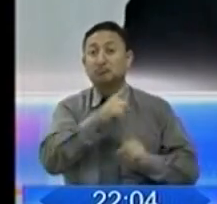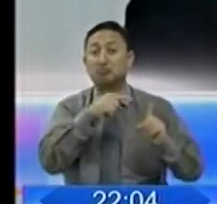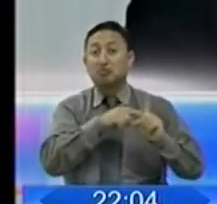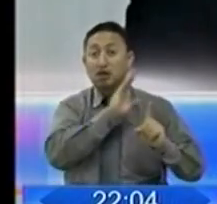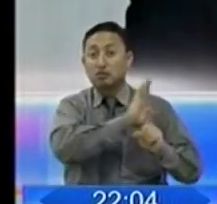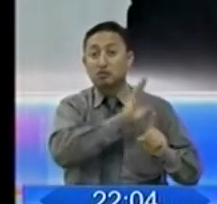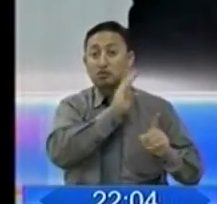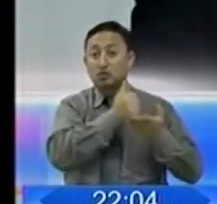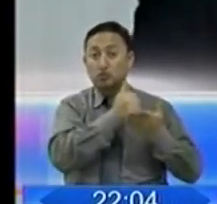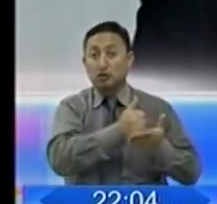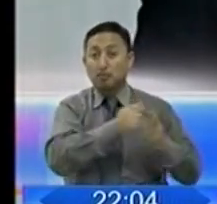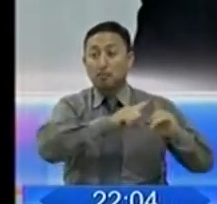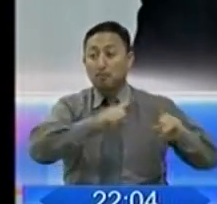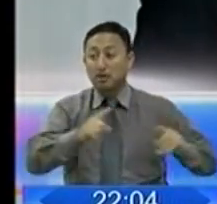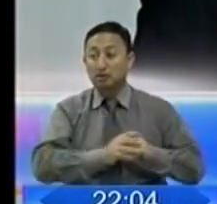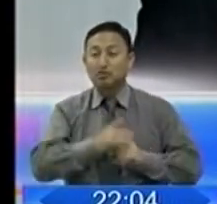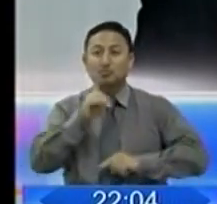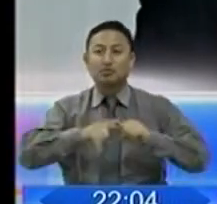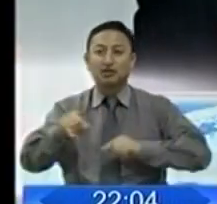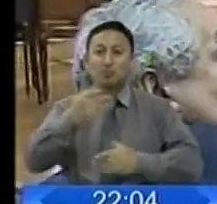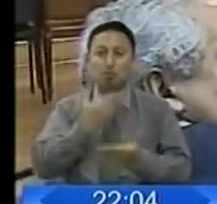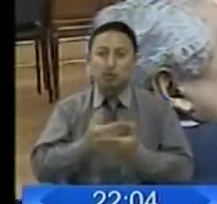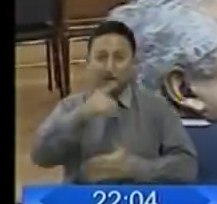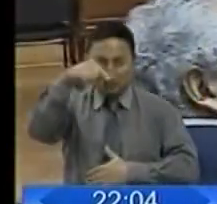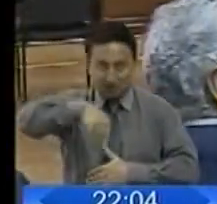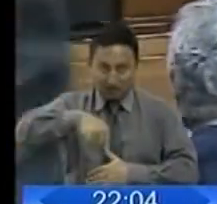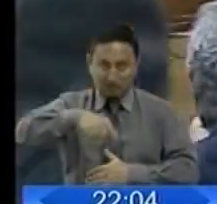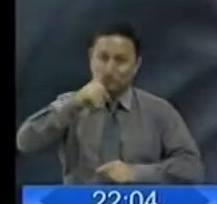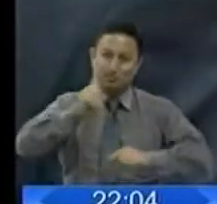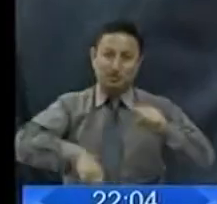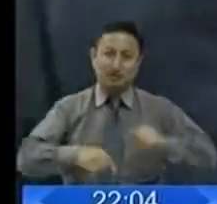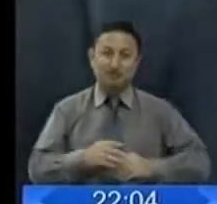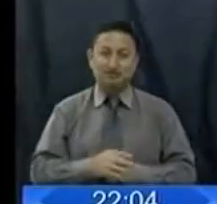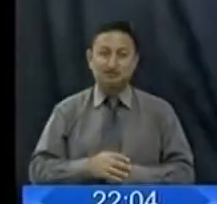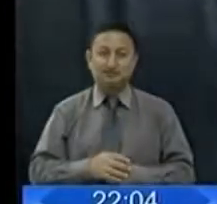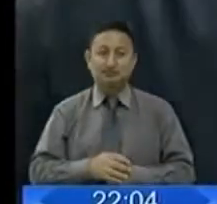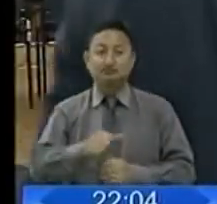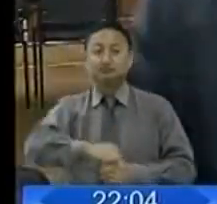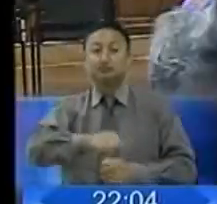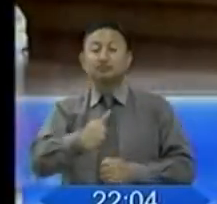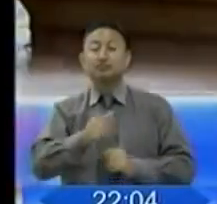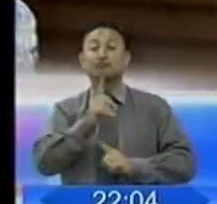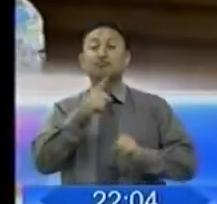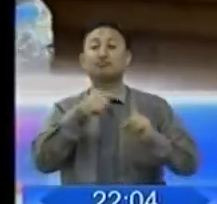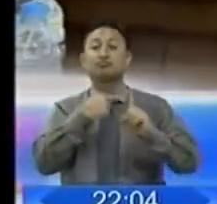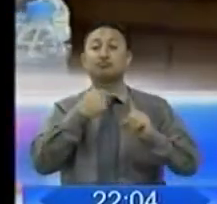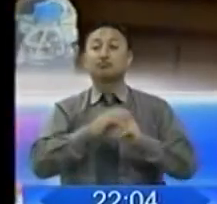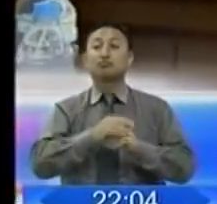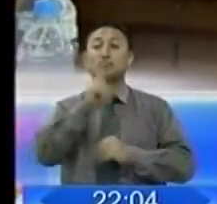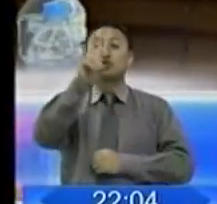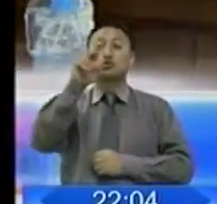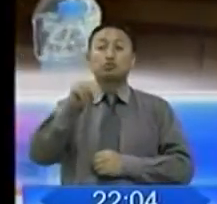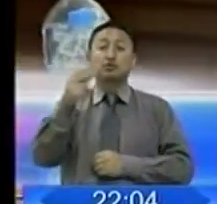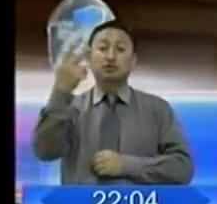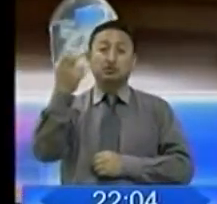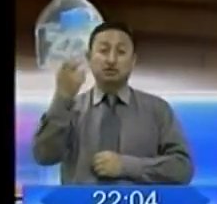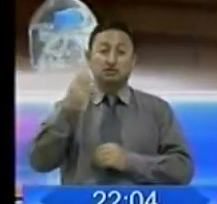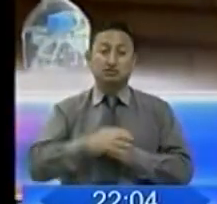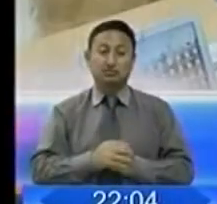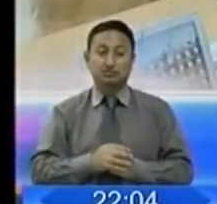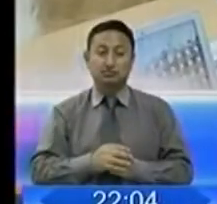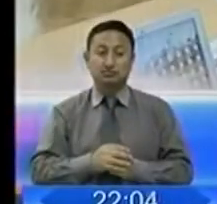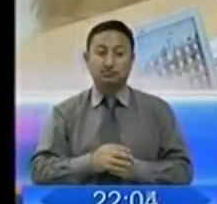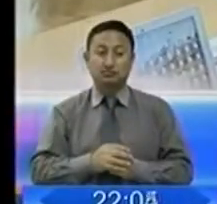jamás va a poder ser utilizado como una prueba de cargo para nosotros. En otra parte, Martínez refirió que en el 2013 le visitó José Alvear, quien